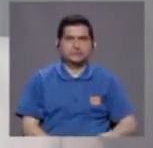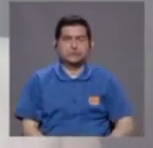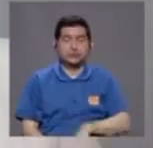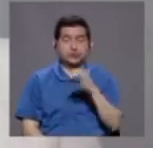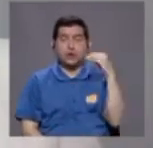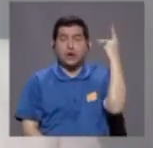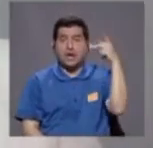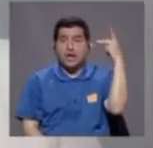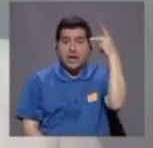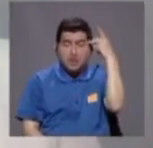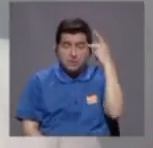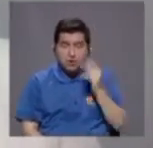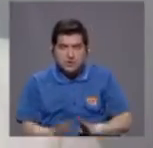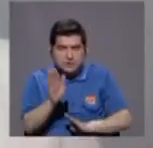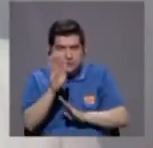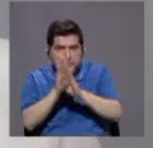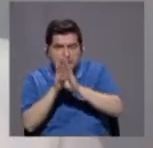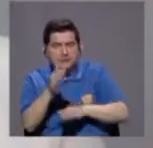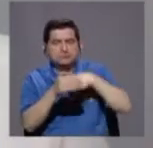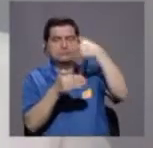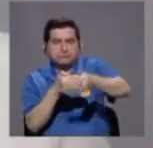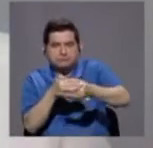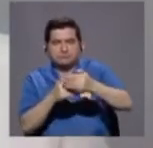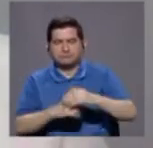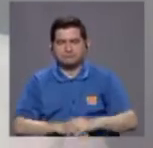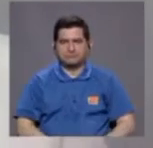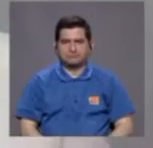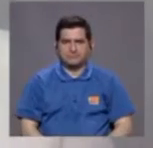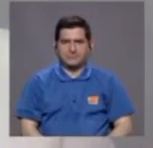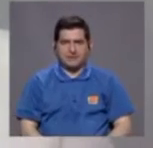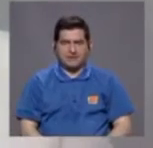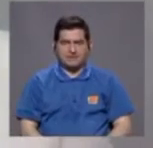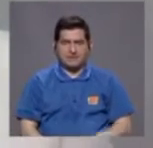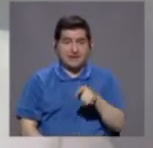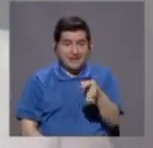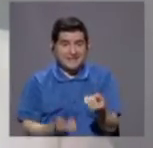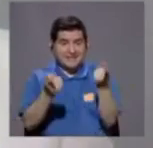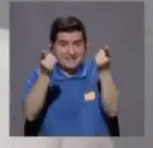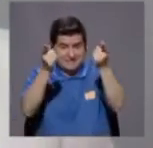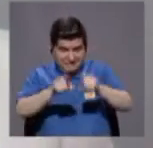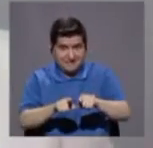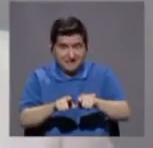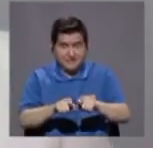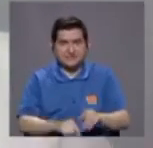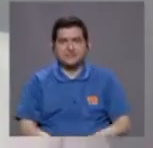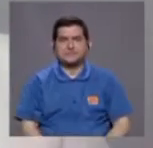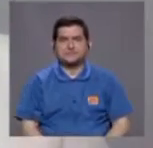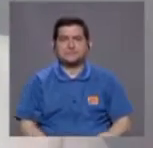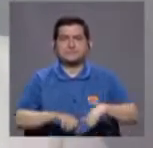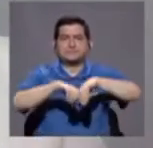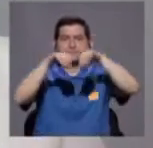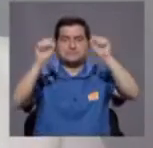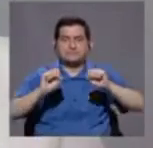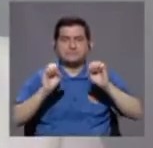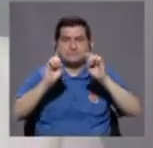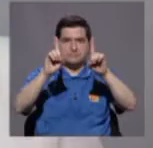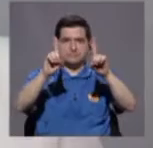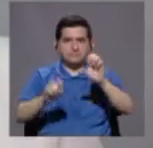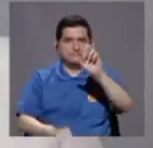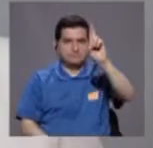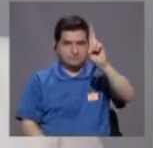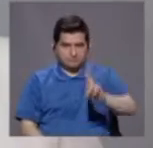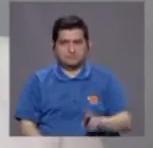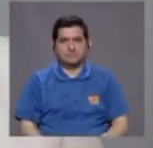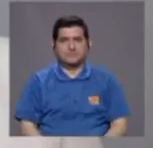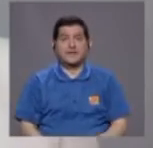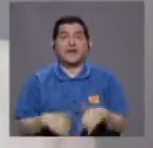las políticas desarrollistas posteriores que van, digámoslo así, a llevar al sistema educativo